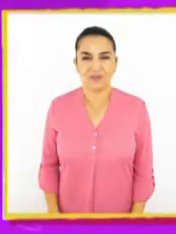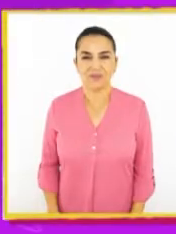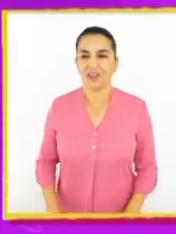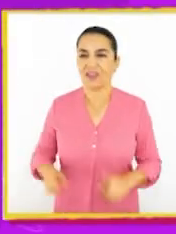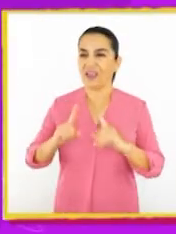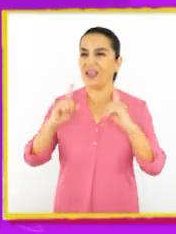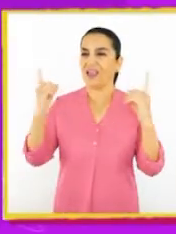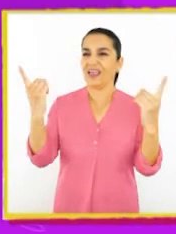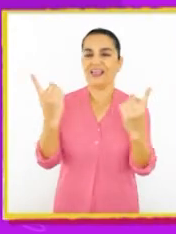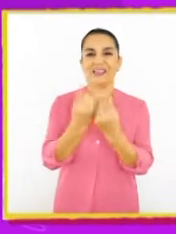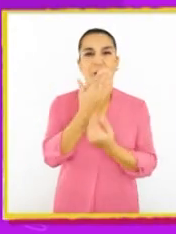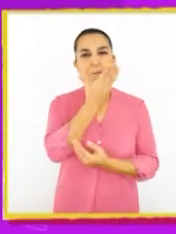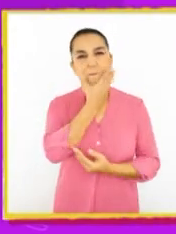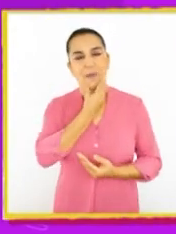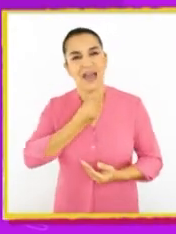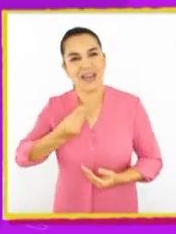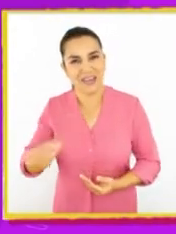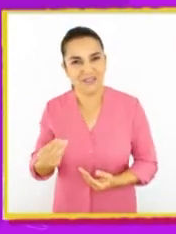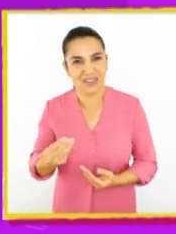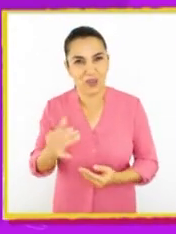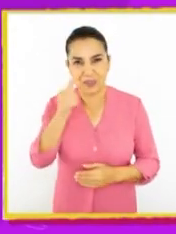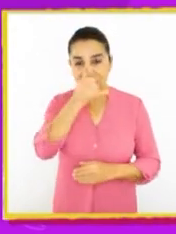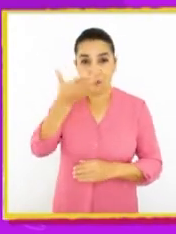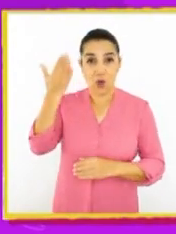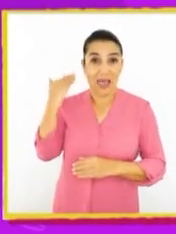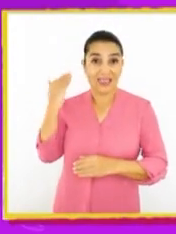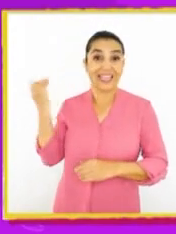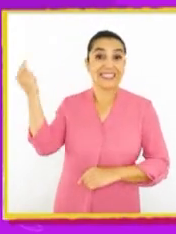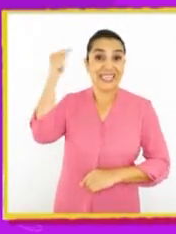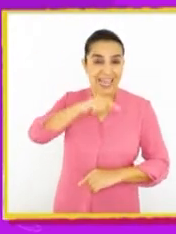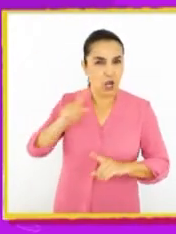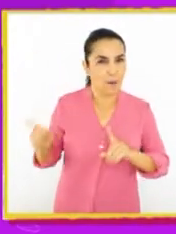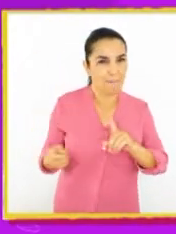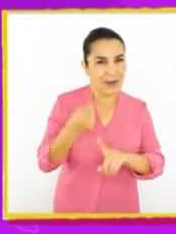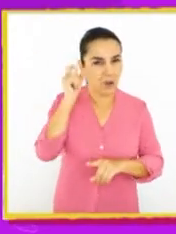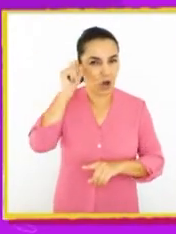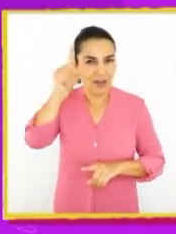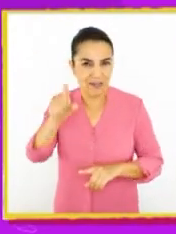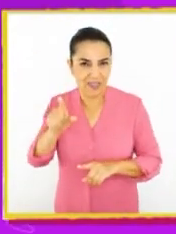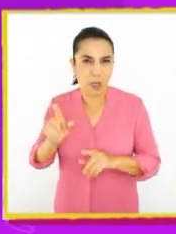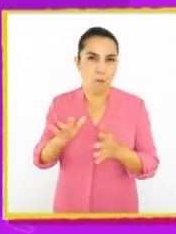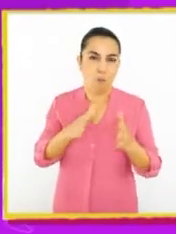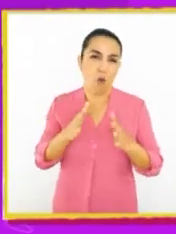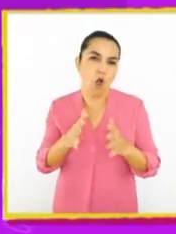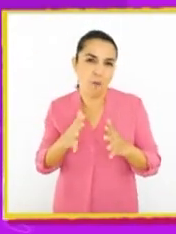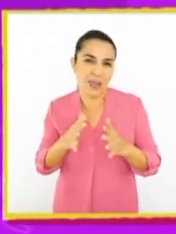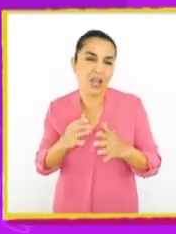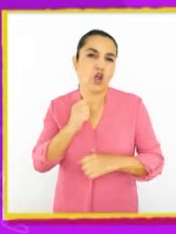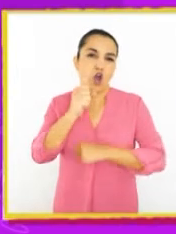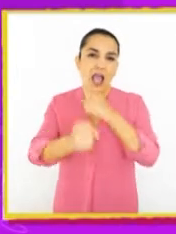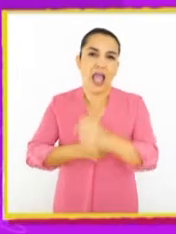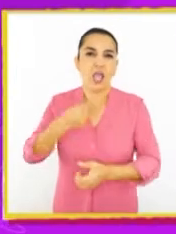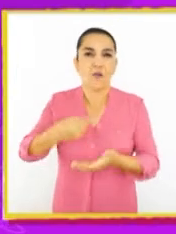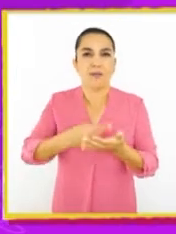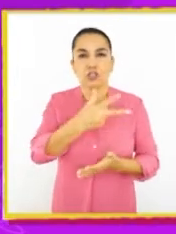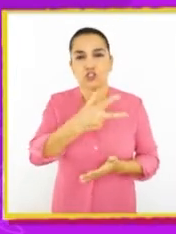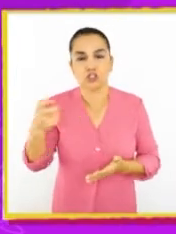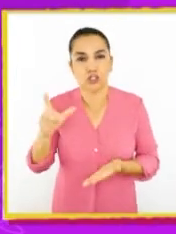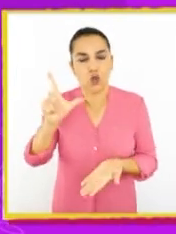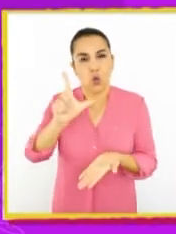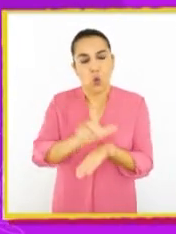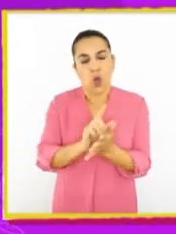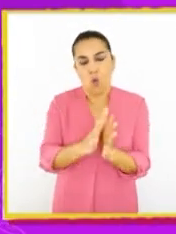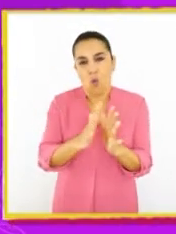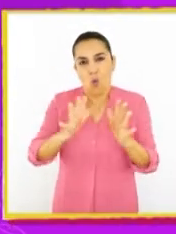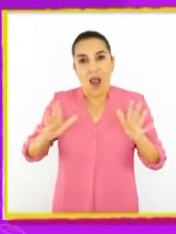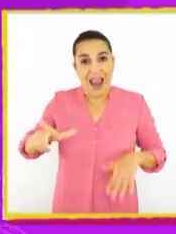¡Qué paisaje tan maravilloso! Así debe haber sido la zona donde llegaron los primeros alemanes a mediados del siglo XIX. Es un sitio